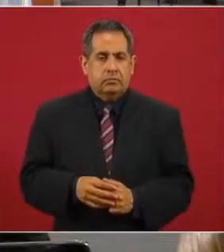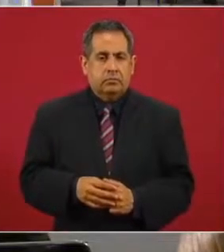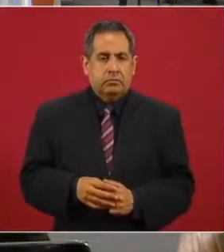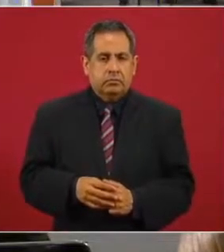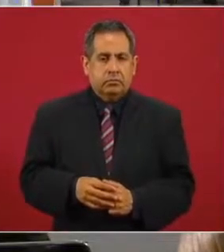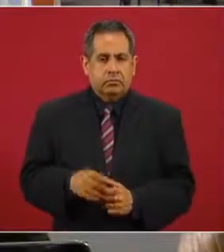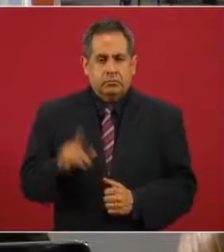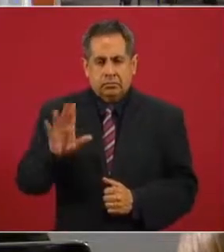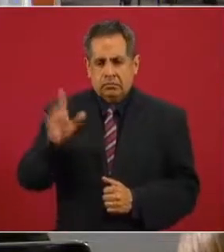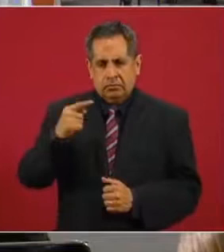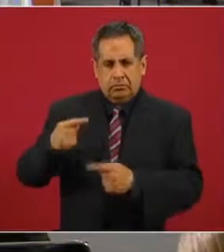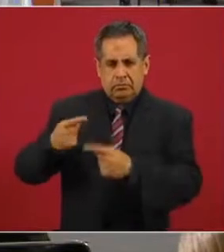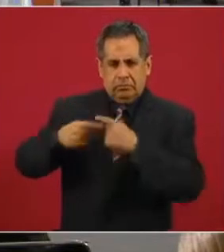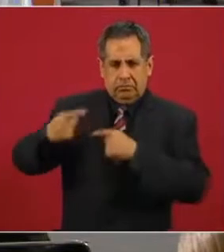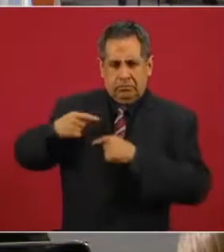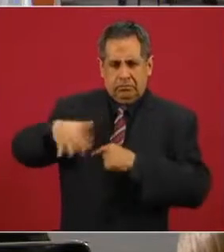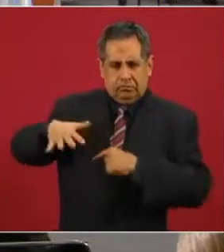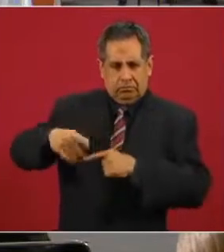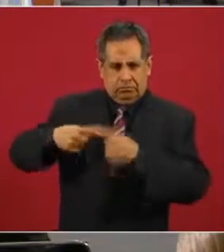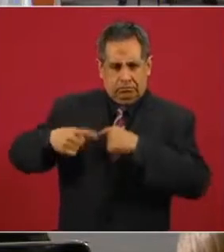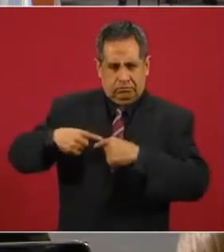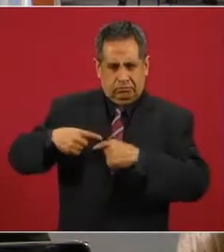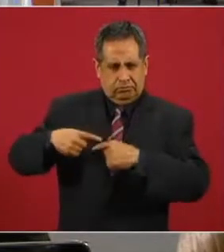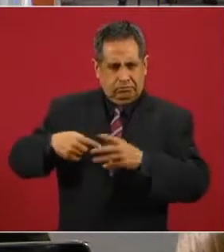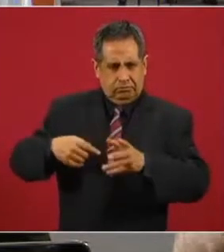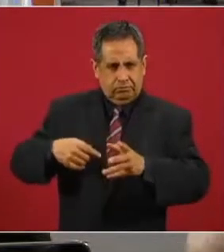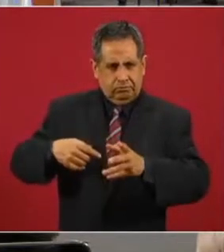Sí, pero ahí estábamos bien.